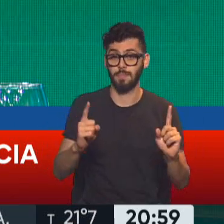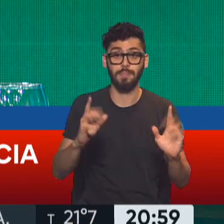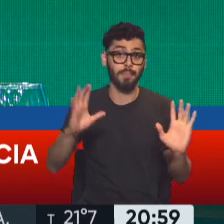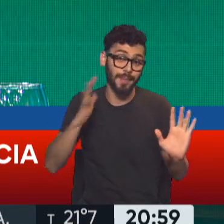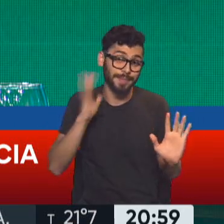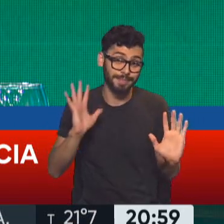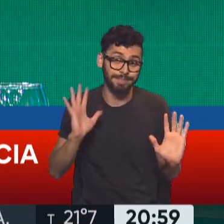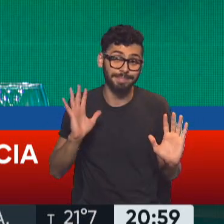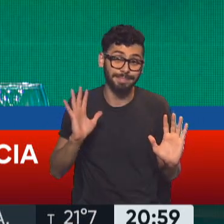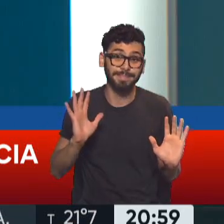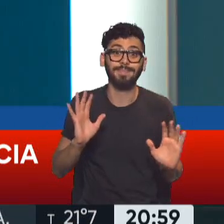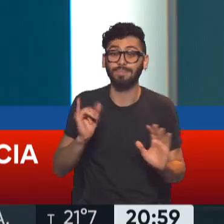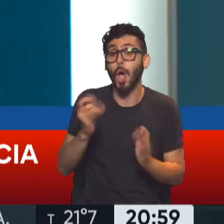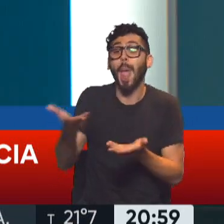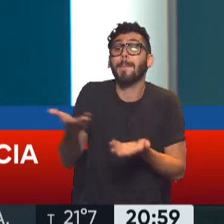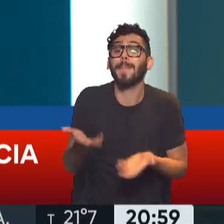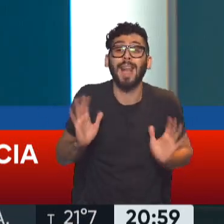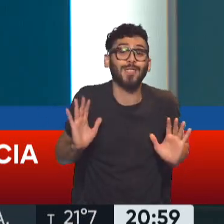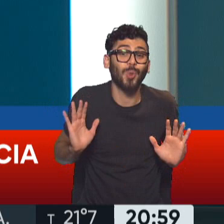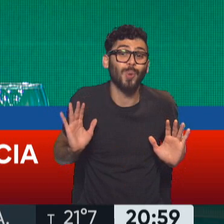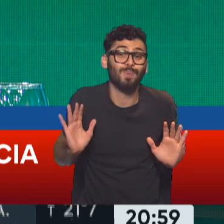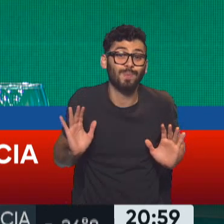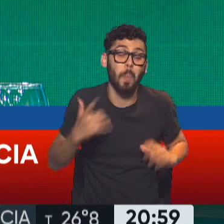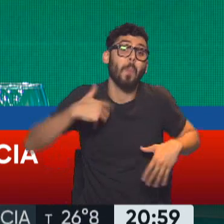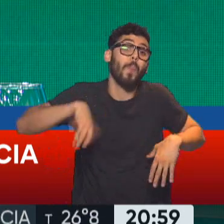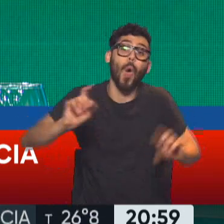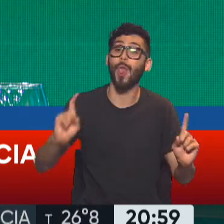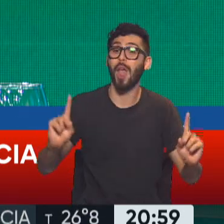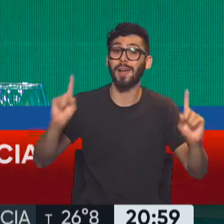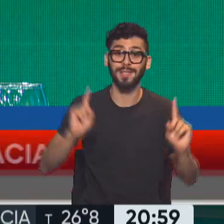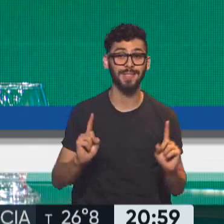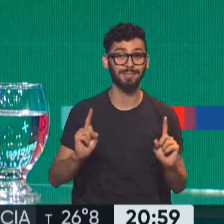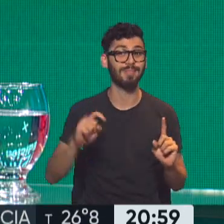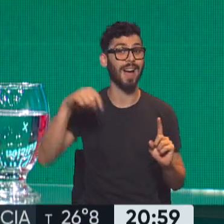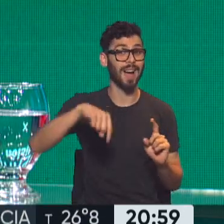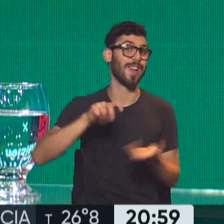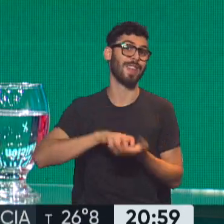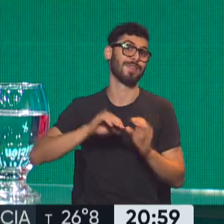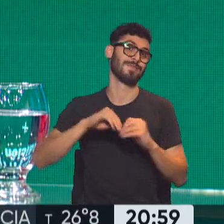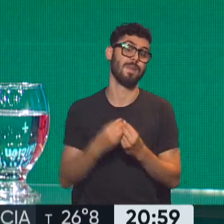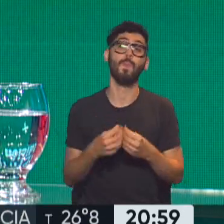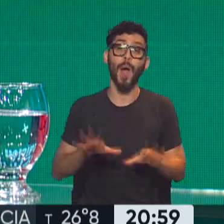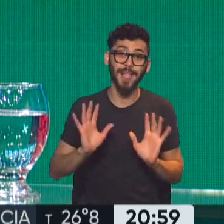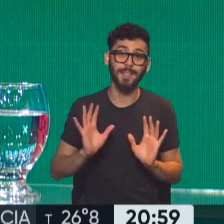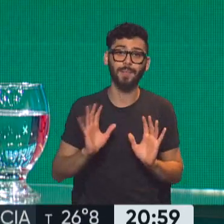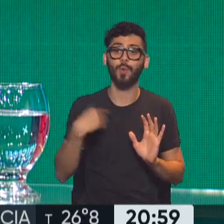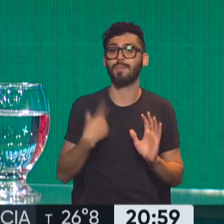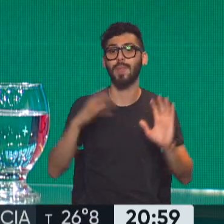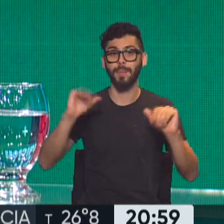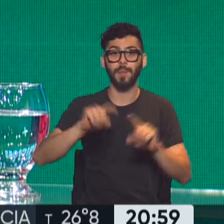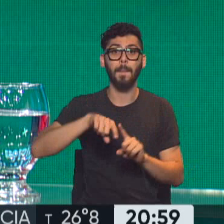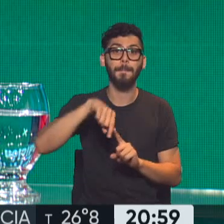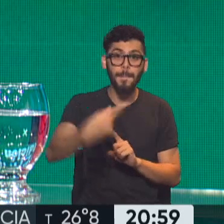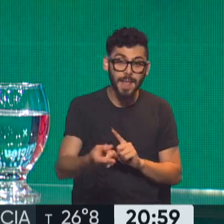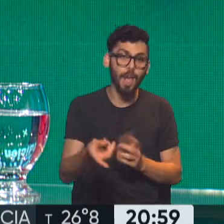ahí, dejamos Ahí, acá la absolutamente. invitación, porque no, en una de esas tenemos posibilidad de hacerlo aquí en cierre de edición. Estamos despidiéndonos. Mañana